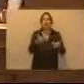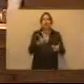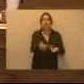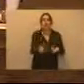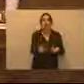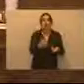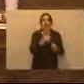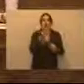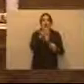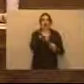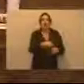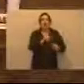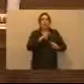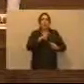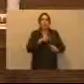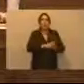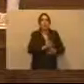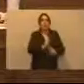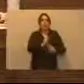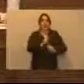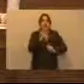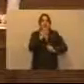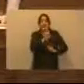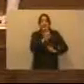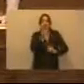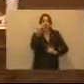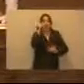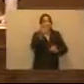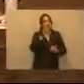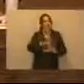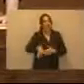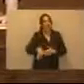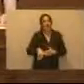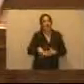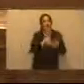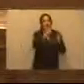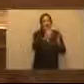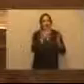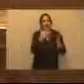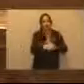tranquilicen. Senón, vou pensar que el que ten el furaco na mano é vostede.